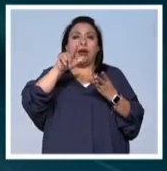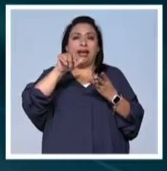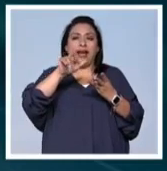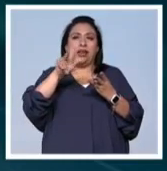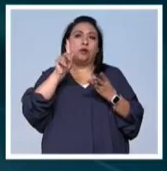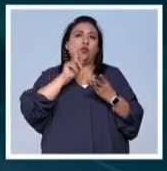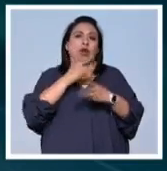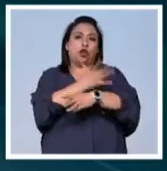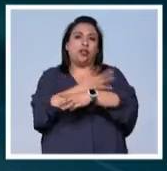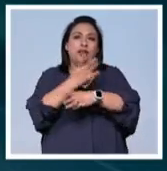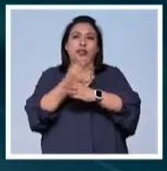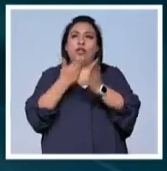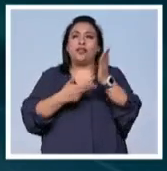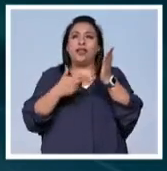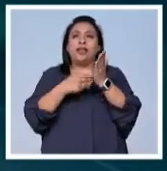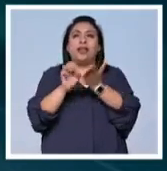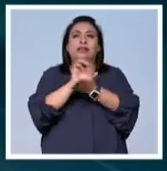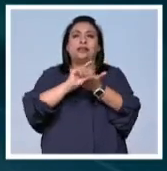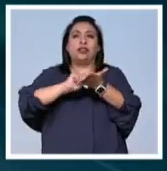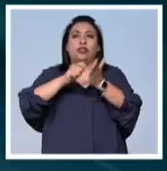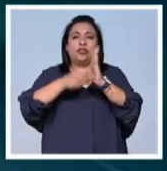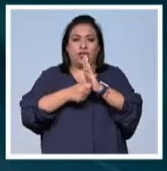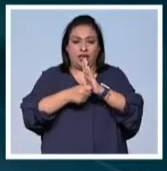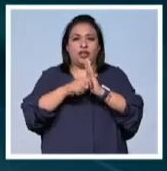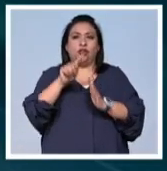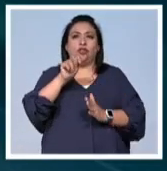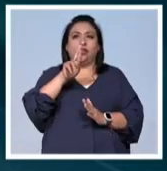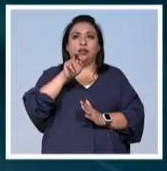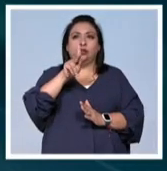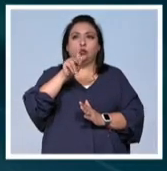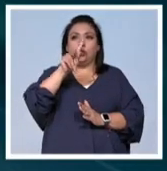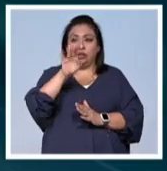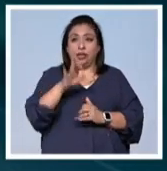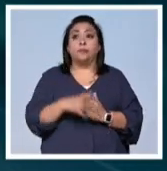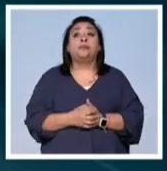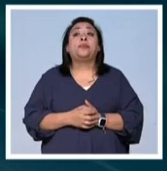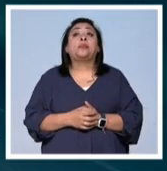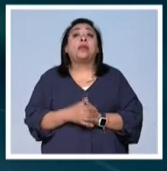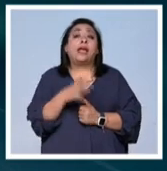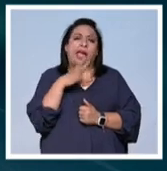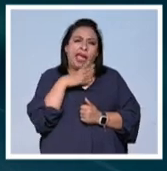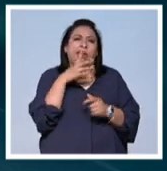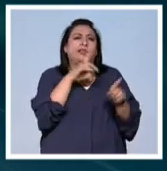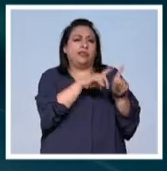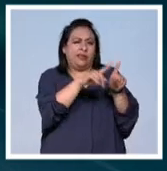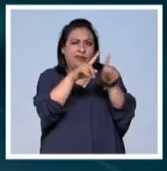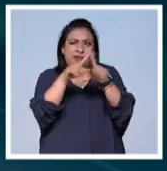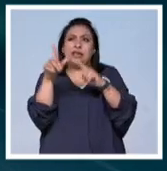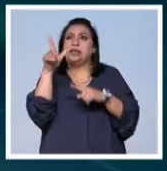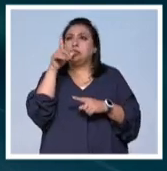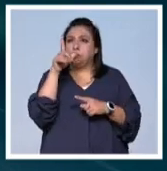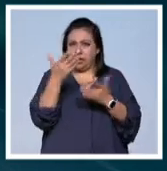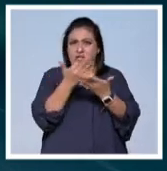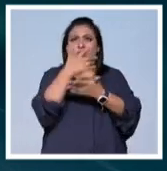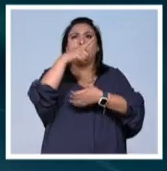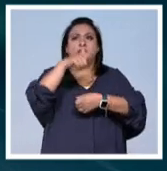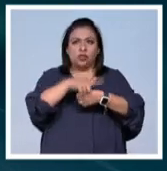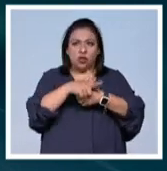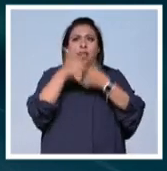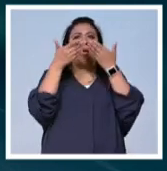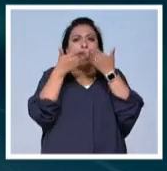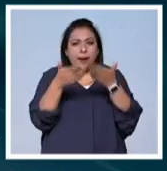como coordinadora del taller eseno técnico de transporte hay una diversidad hay un espíritu nacional hay